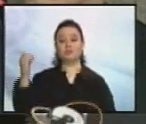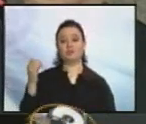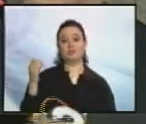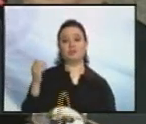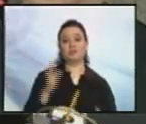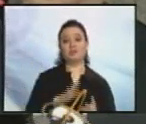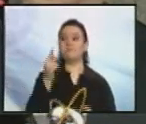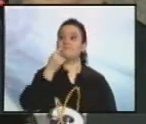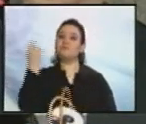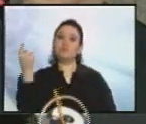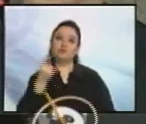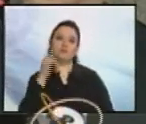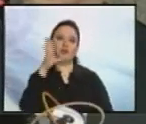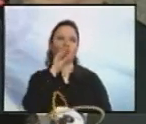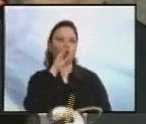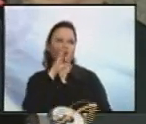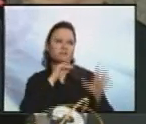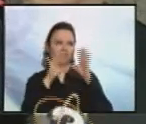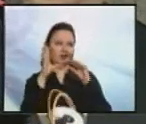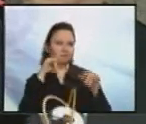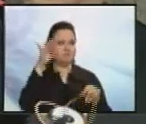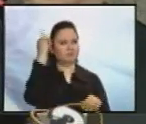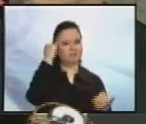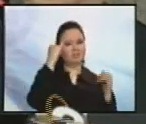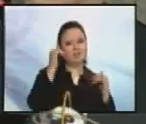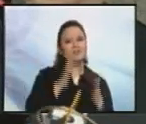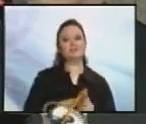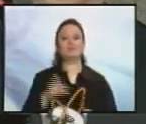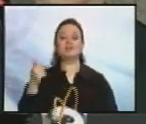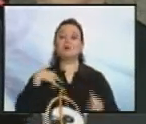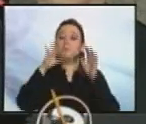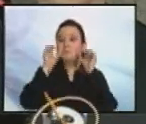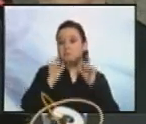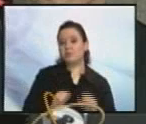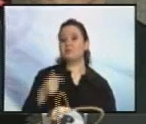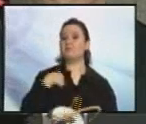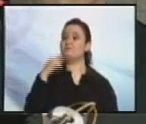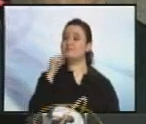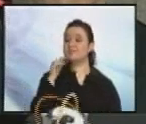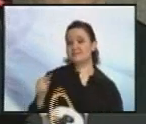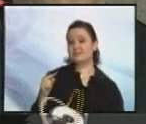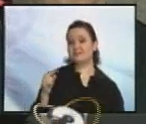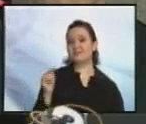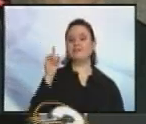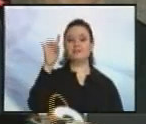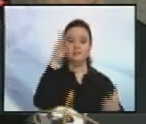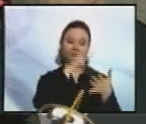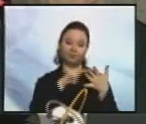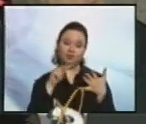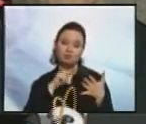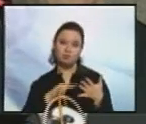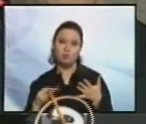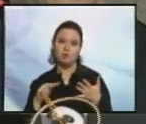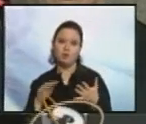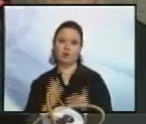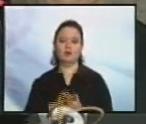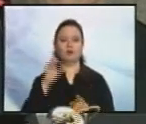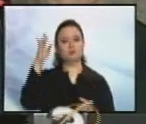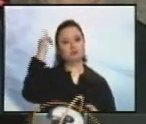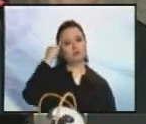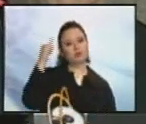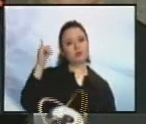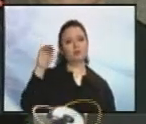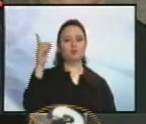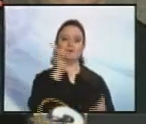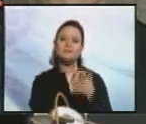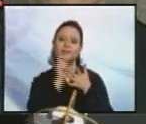todo especularon solo podría insinuarles la lectura de Gracián, quien con